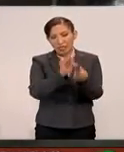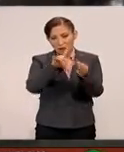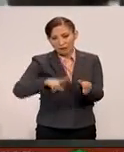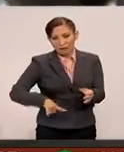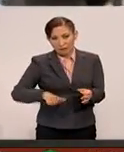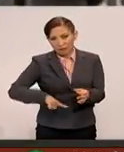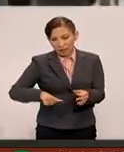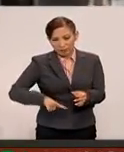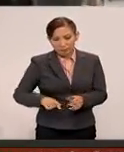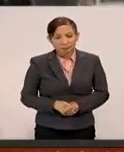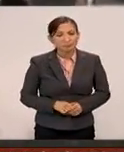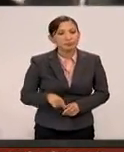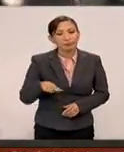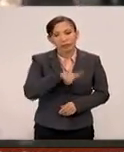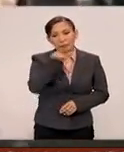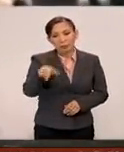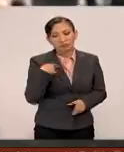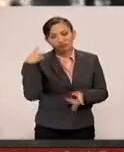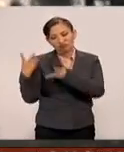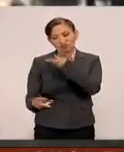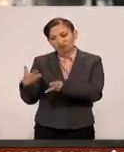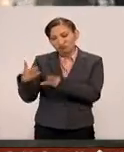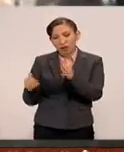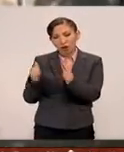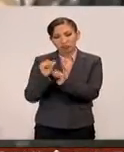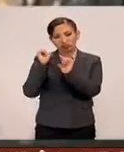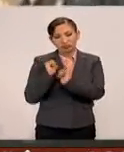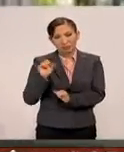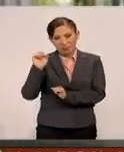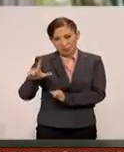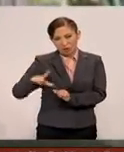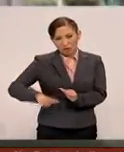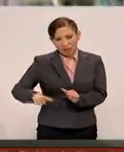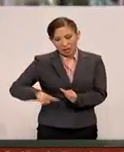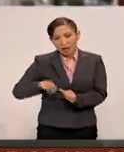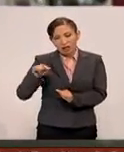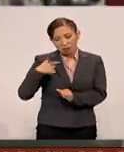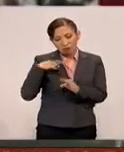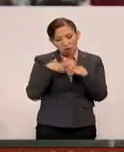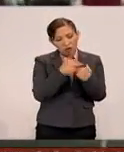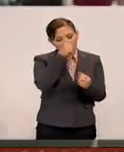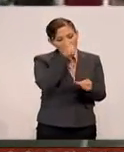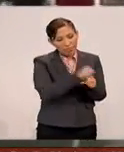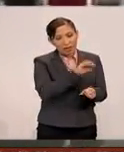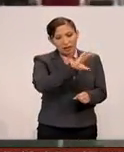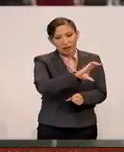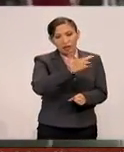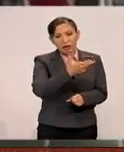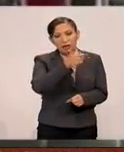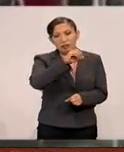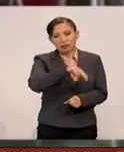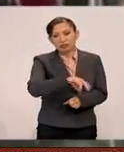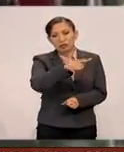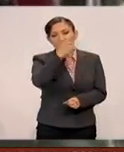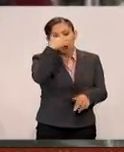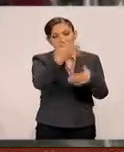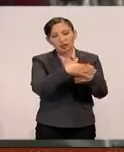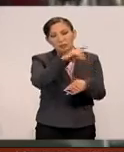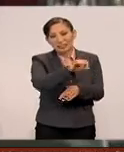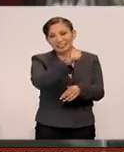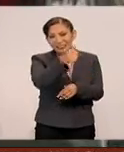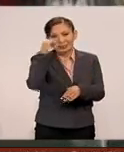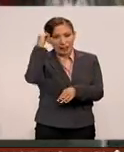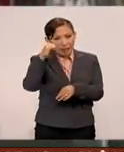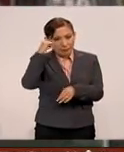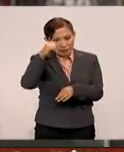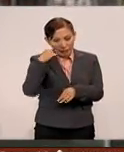de Gobernación. Después de varias pláticas con funcionarios de la dependencia, acordaron una reunión con el secretario Miguel Ángel Osorio Chong para el próximo 26 de